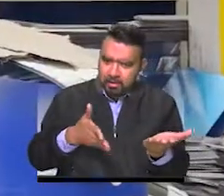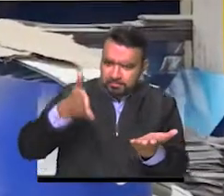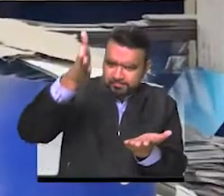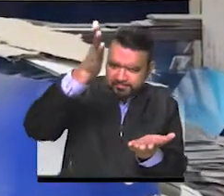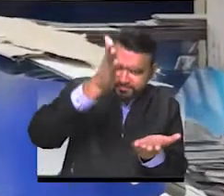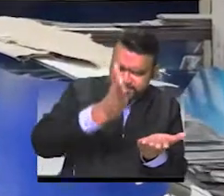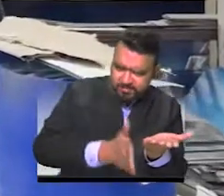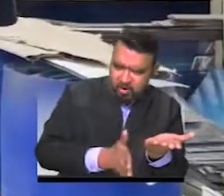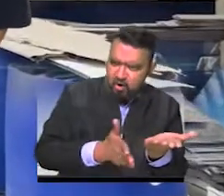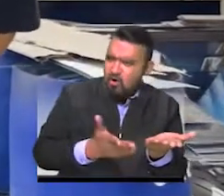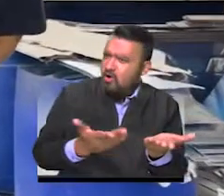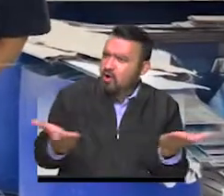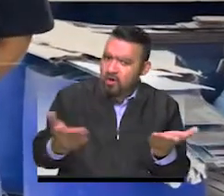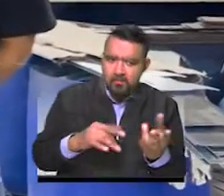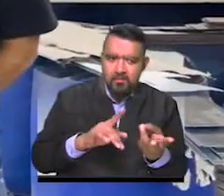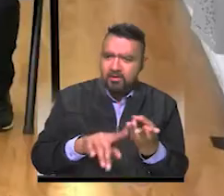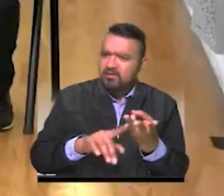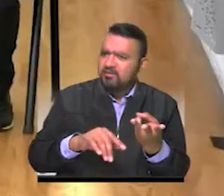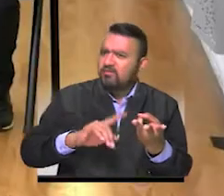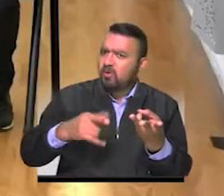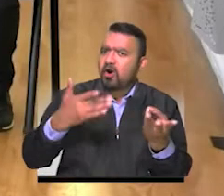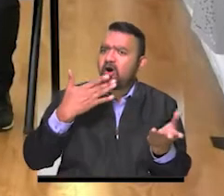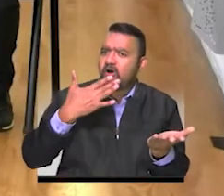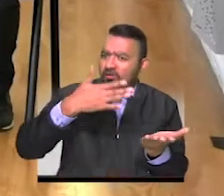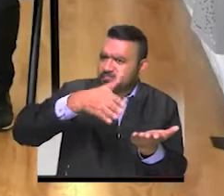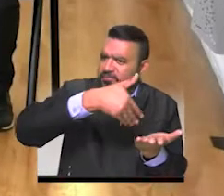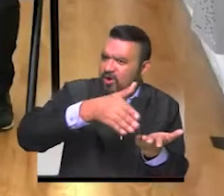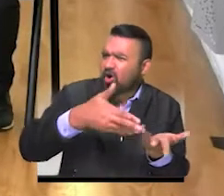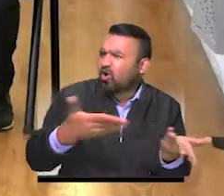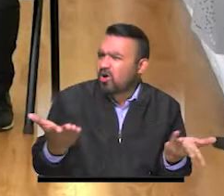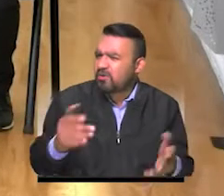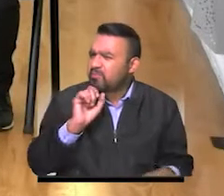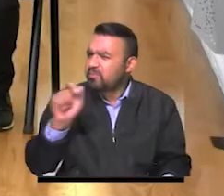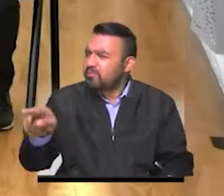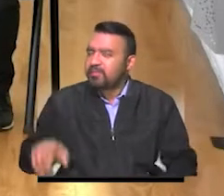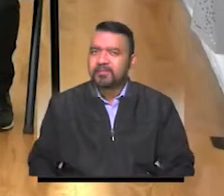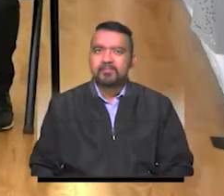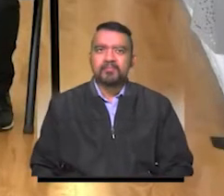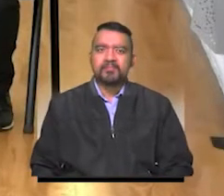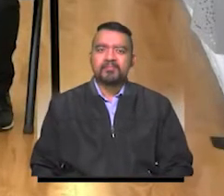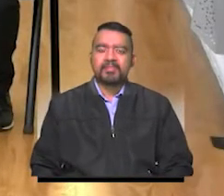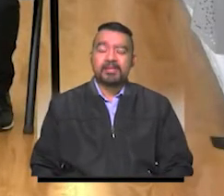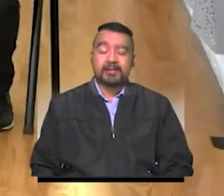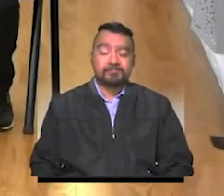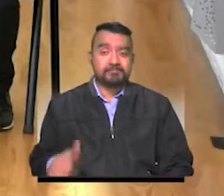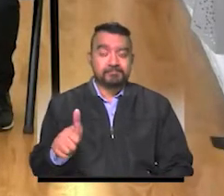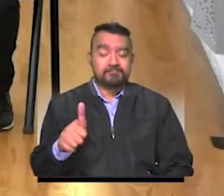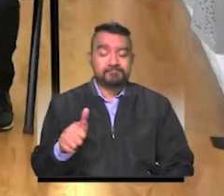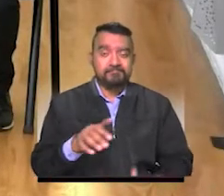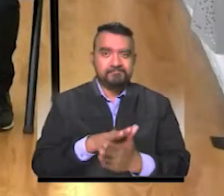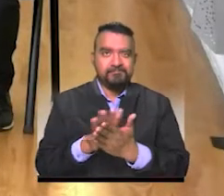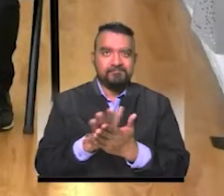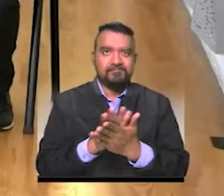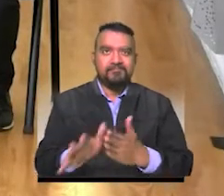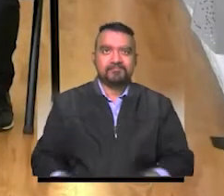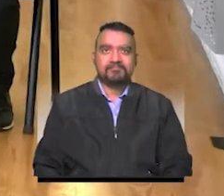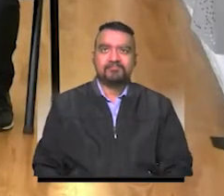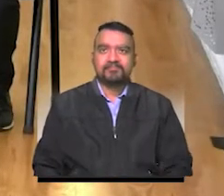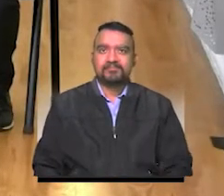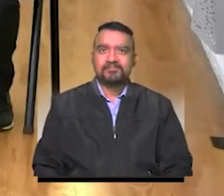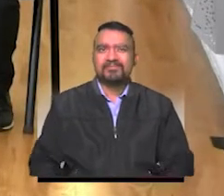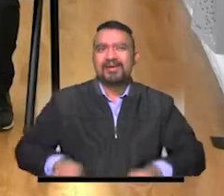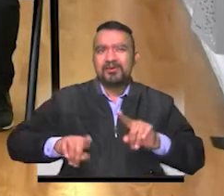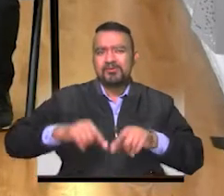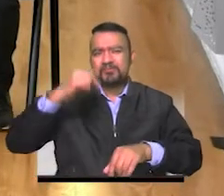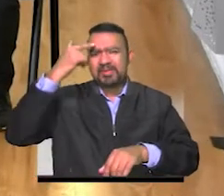cómo es recorrer esta empresa tan bonita. Sí, realmente es un proceso que es simple en la forma de